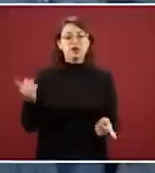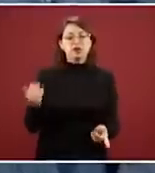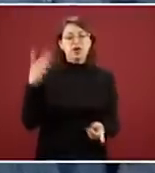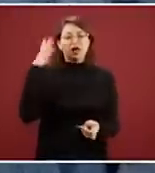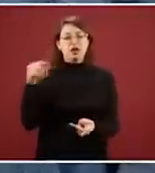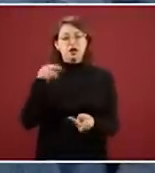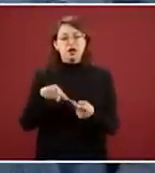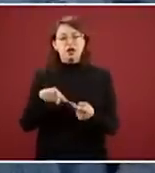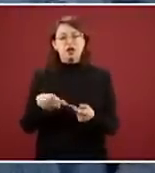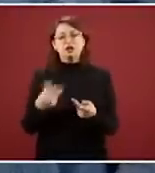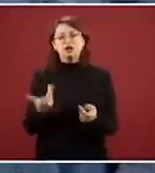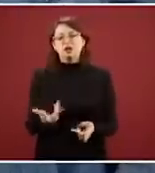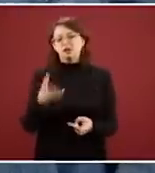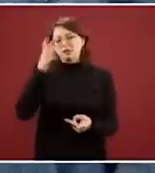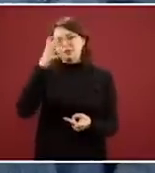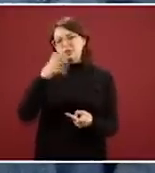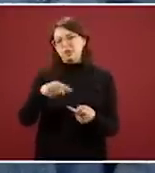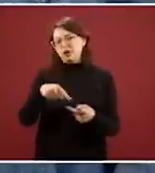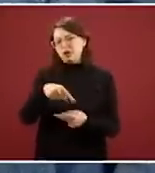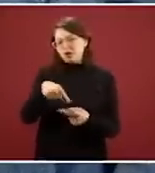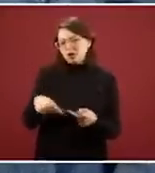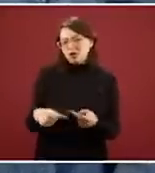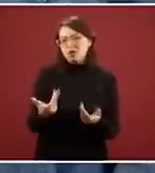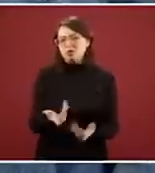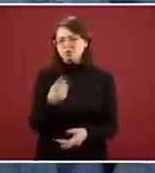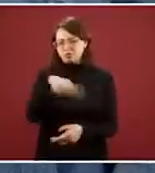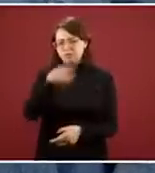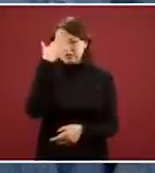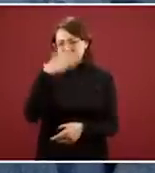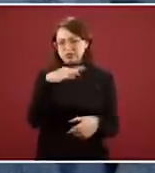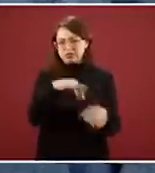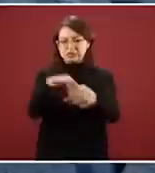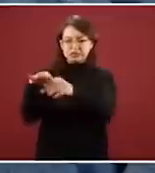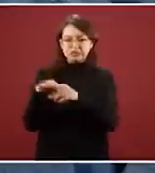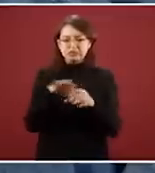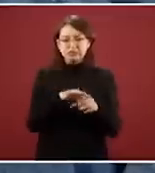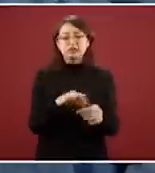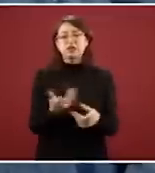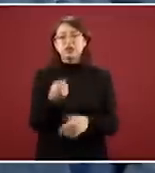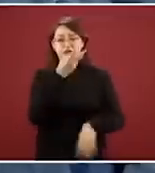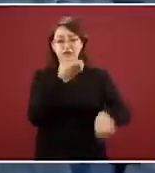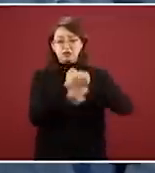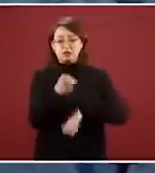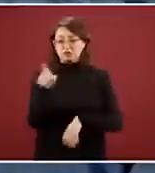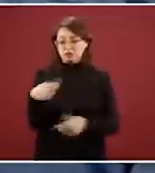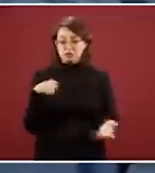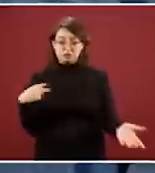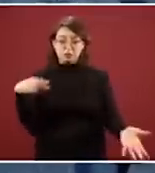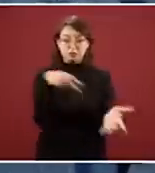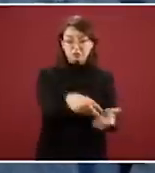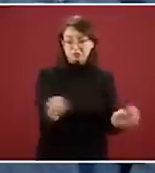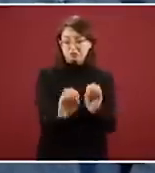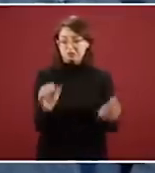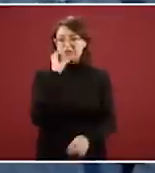Sabemos que usted ha mencionado en diversas ocasiones que cuando hay elecciones en estados trata de no acudir a estas entidades. ¿Cómo será la